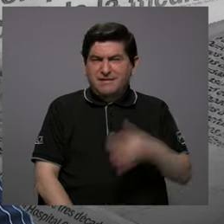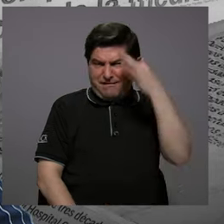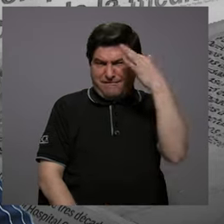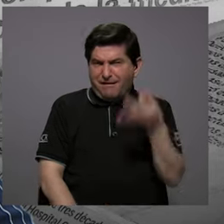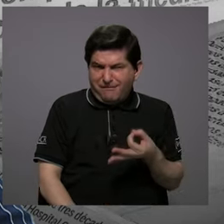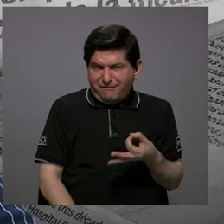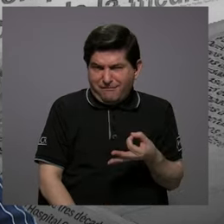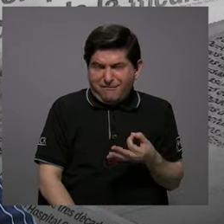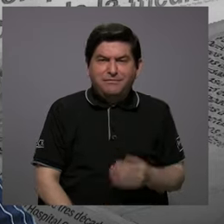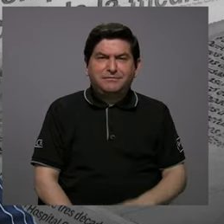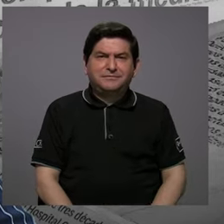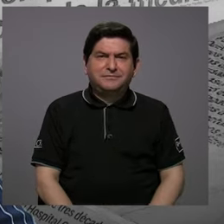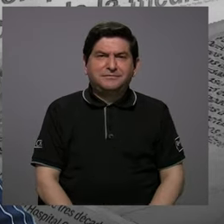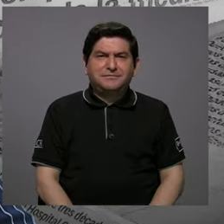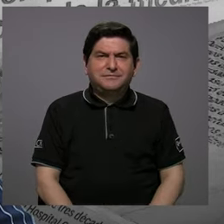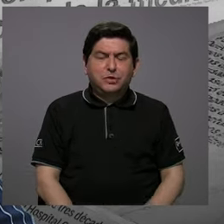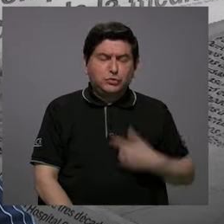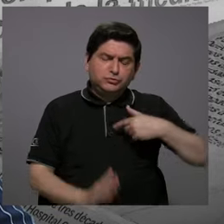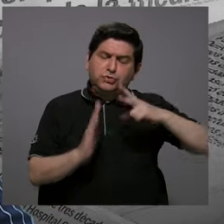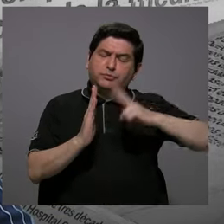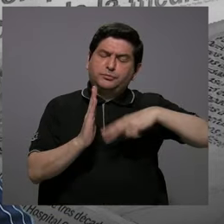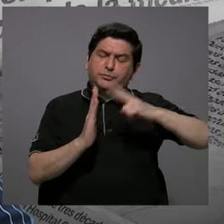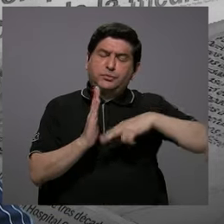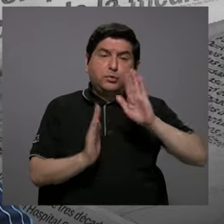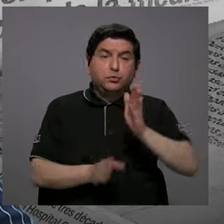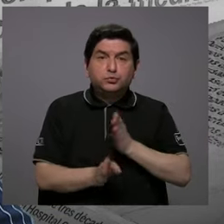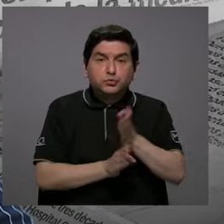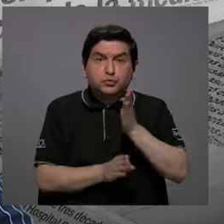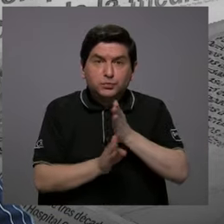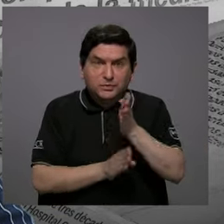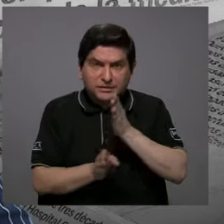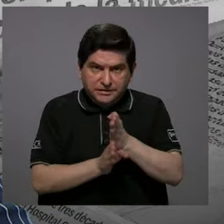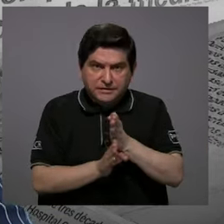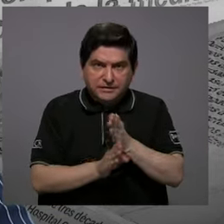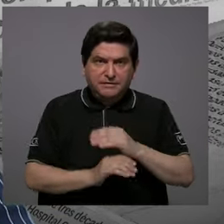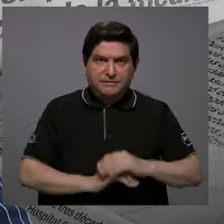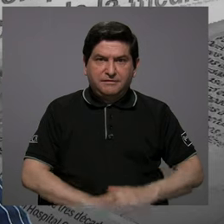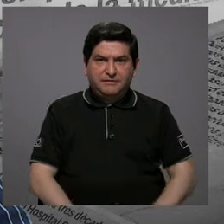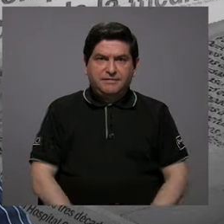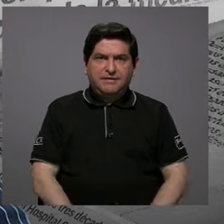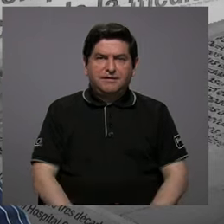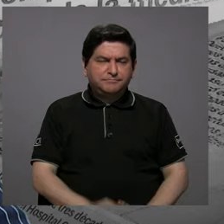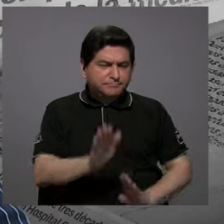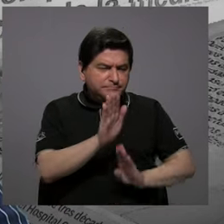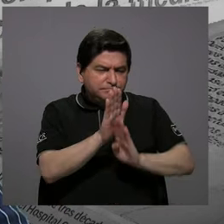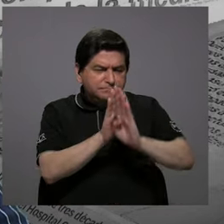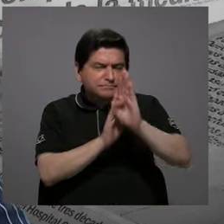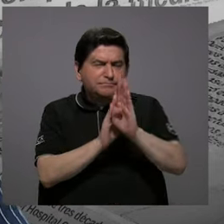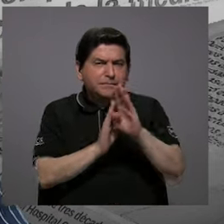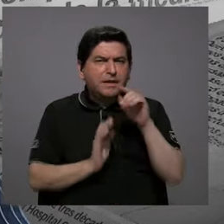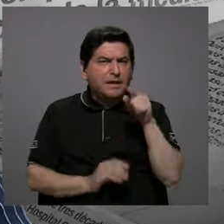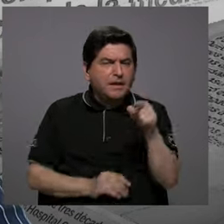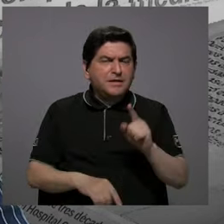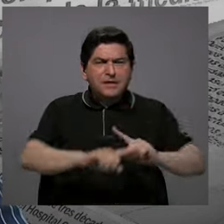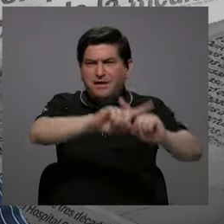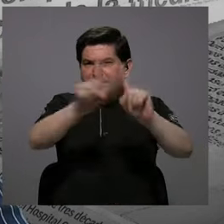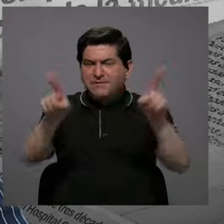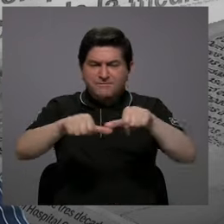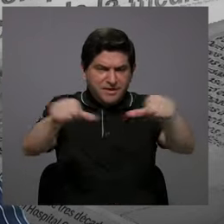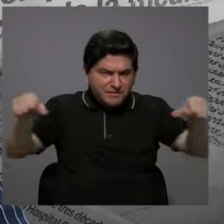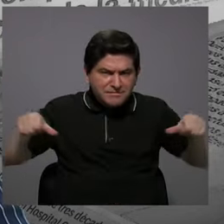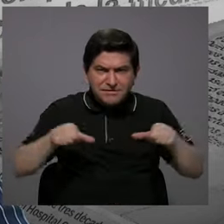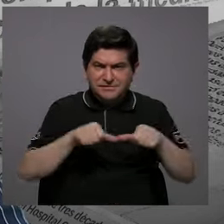entendido por que lo que he leído sobre su carrera su trayectoria han desarrollado mucho eso en diferentes